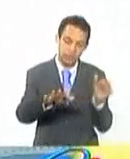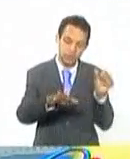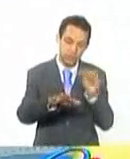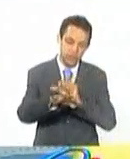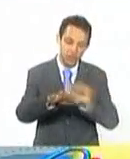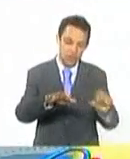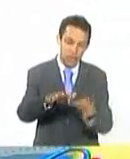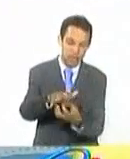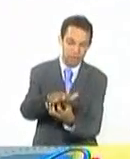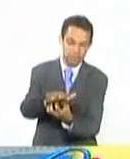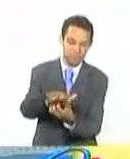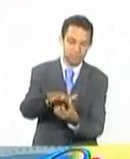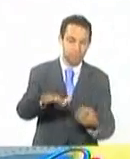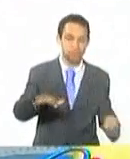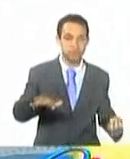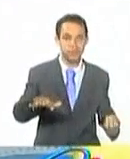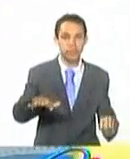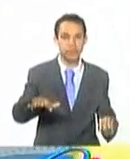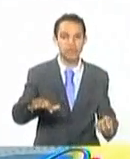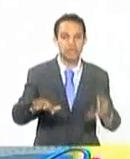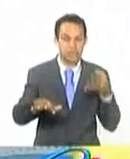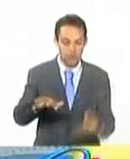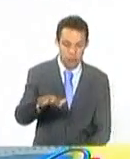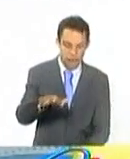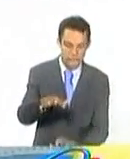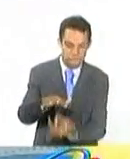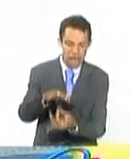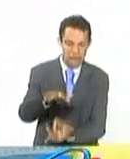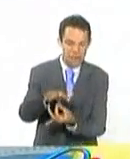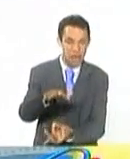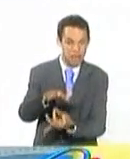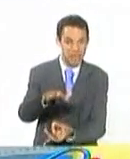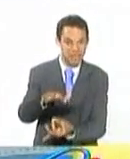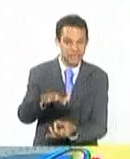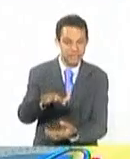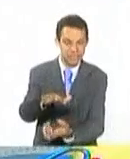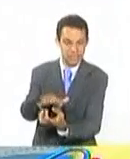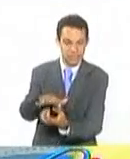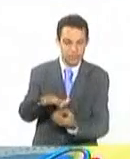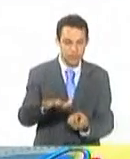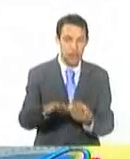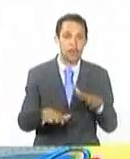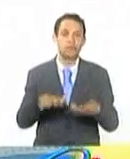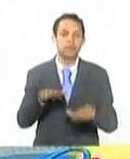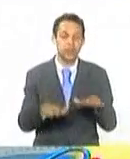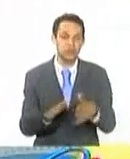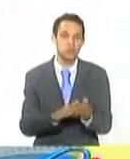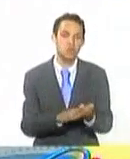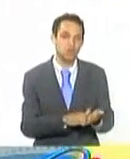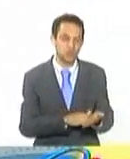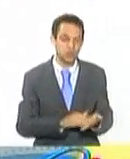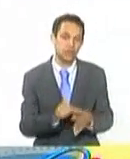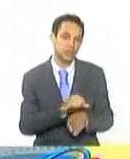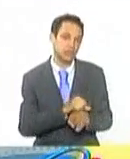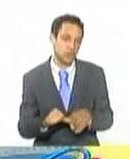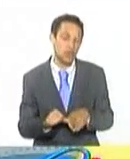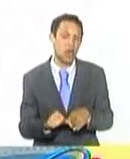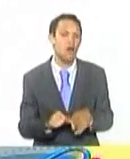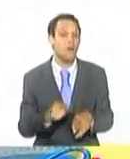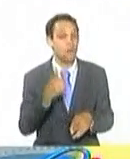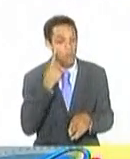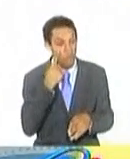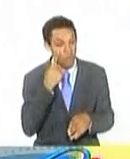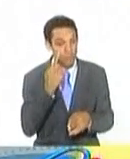de ese hueso calcáneo esa espina que nació y poder solucionar con un acto quirúrgico ese